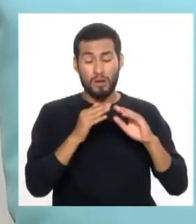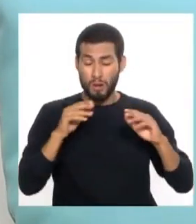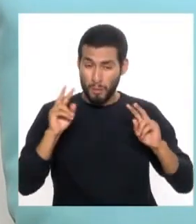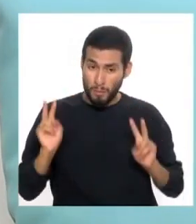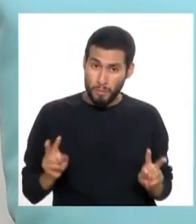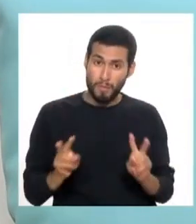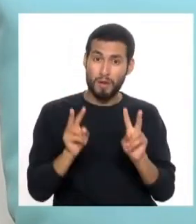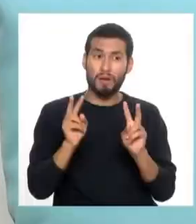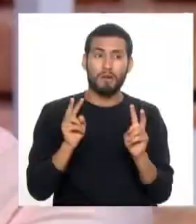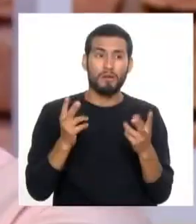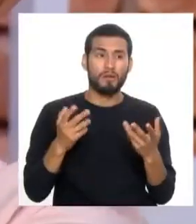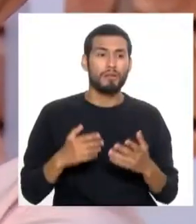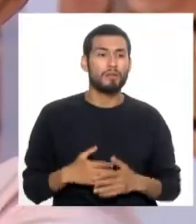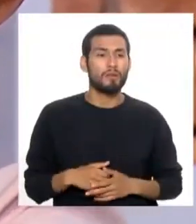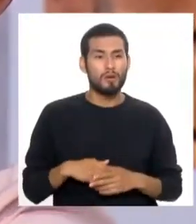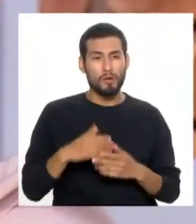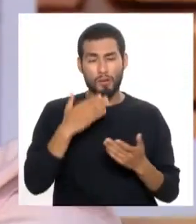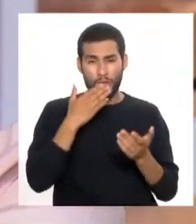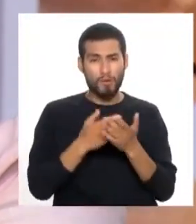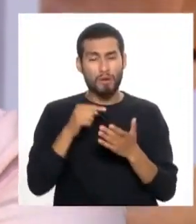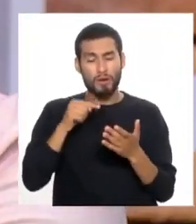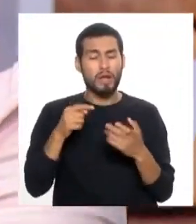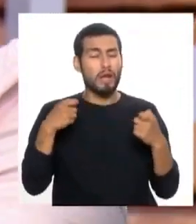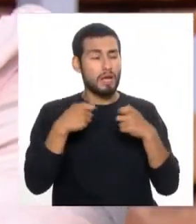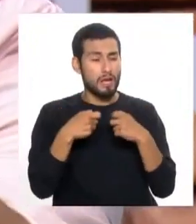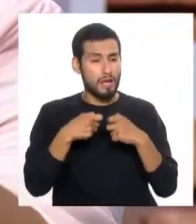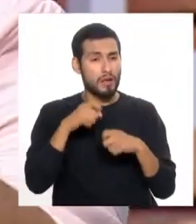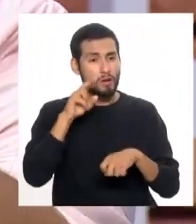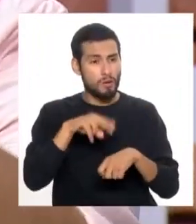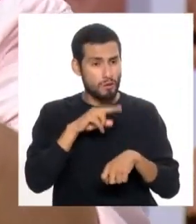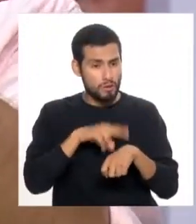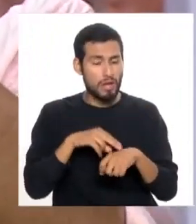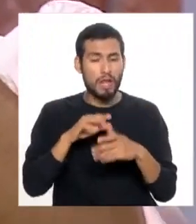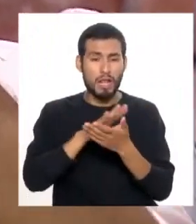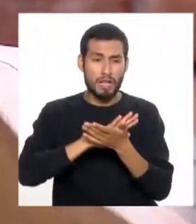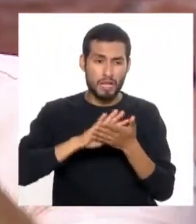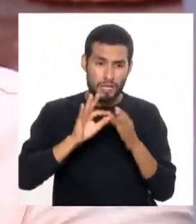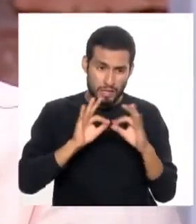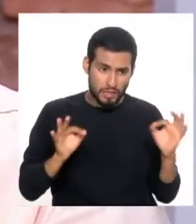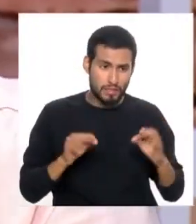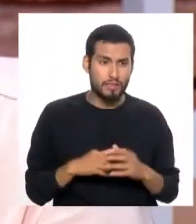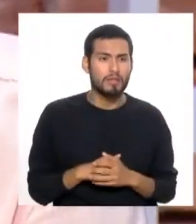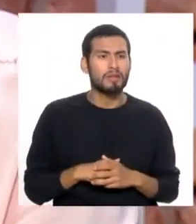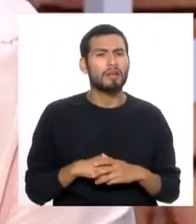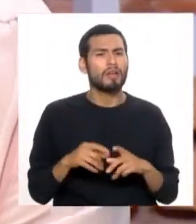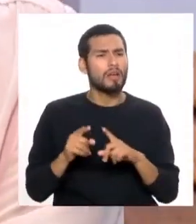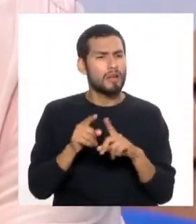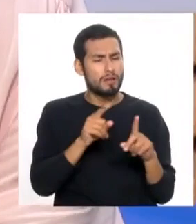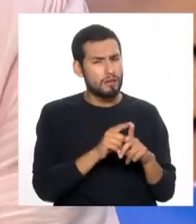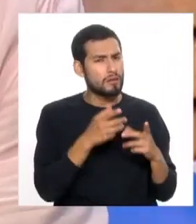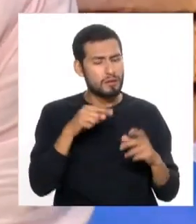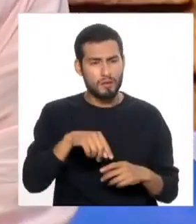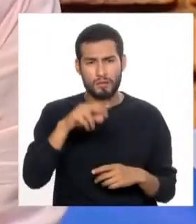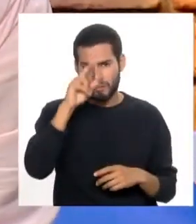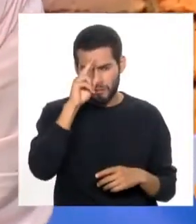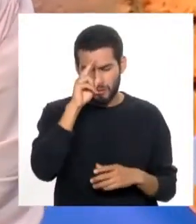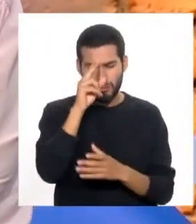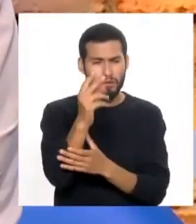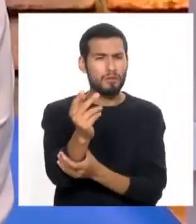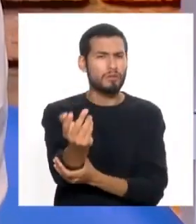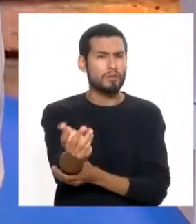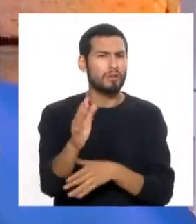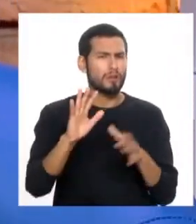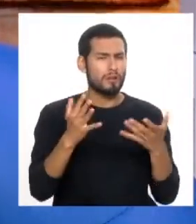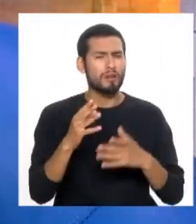verdes, ciudades ecológicas que utilicen energía natural, limpia, sino también en Perú hay alrededor